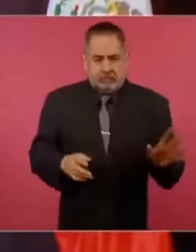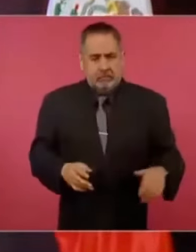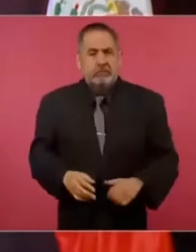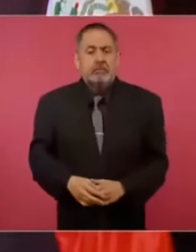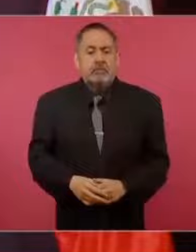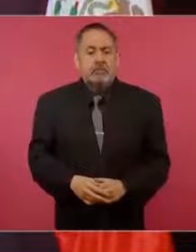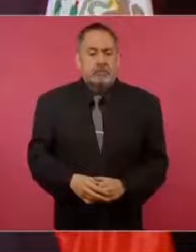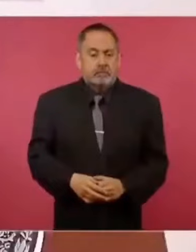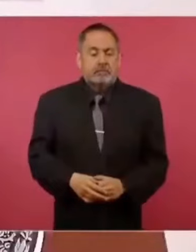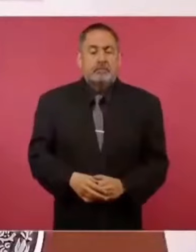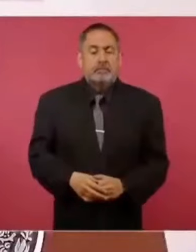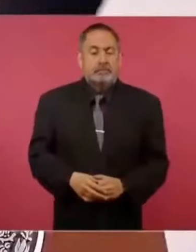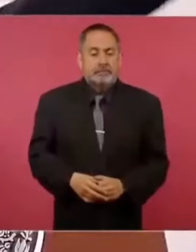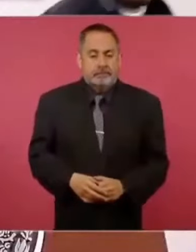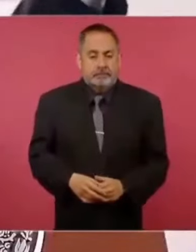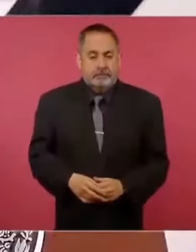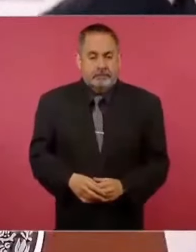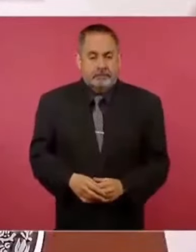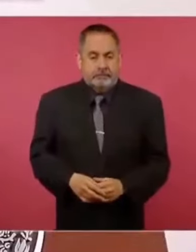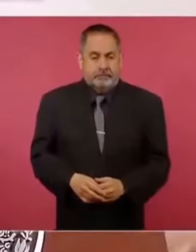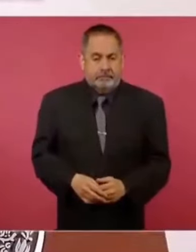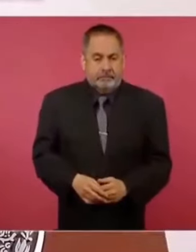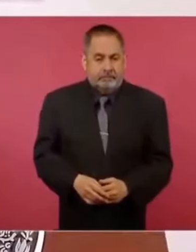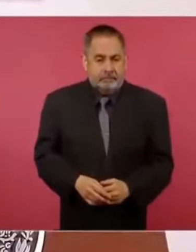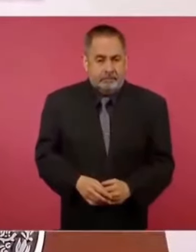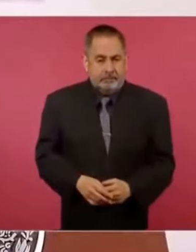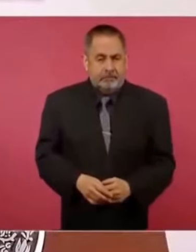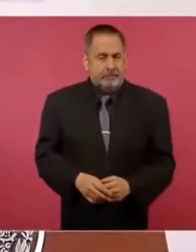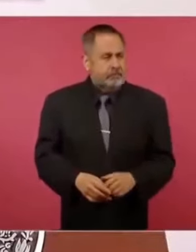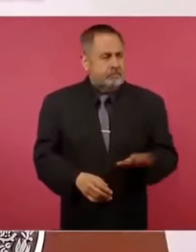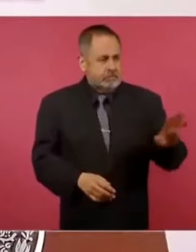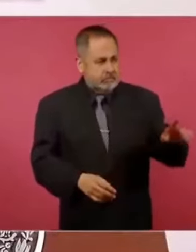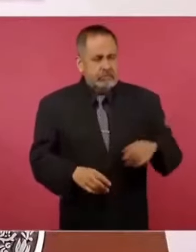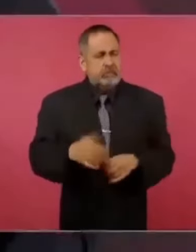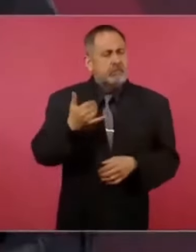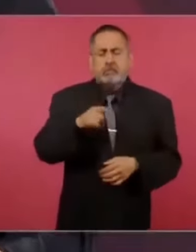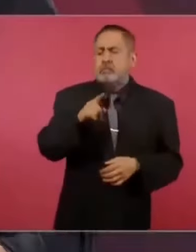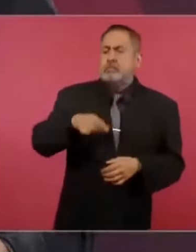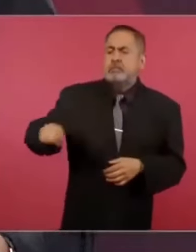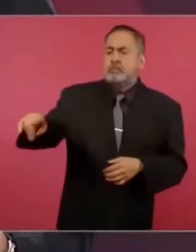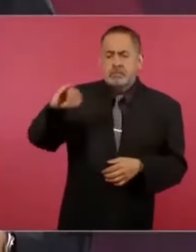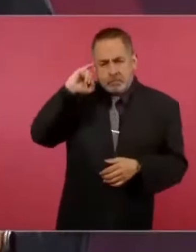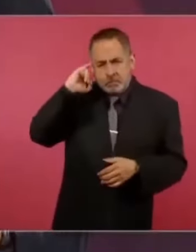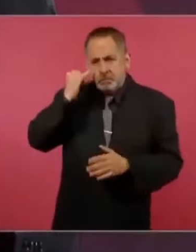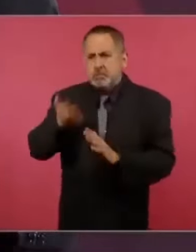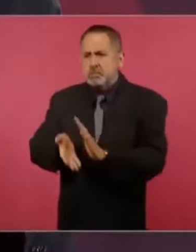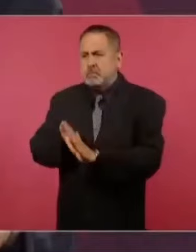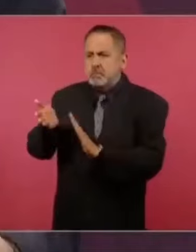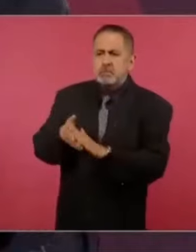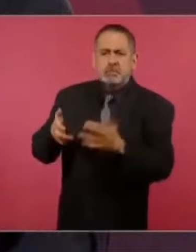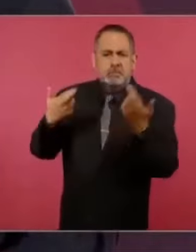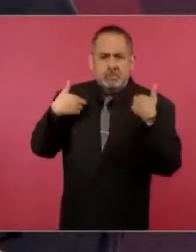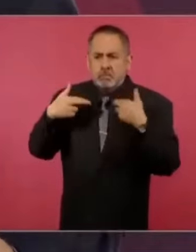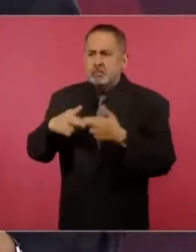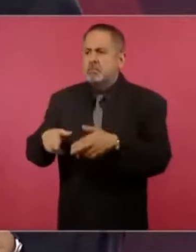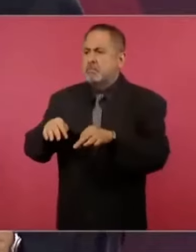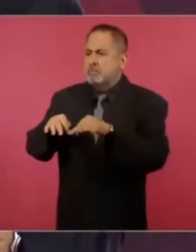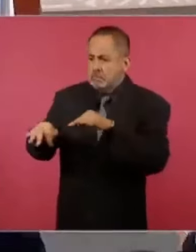opulencia y los campesinos y los obreros y los